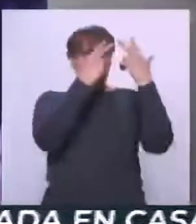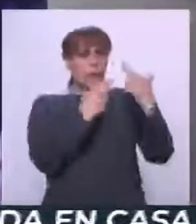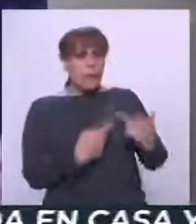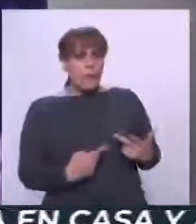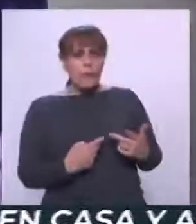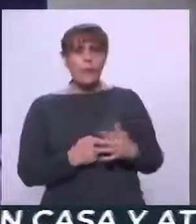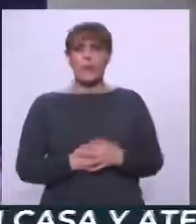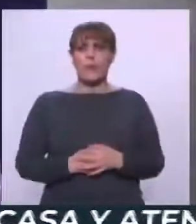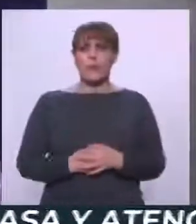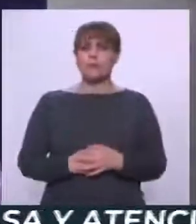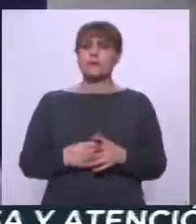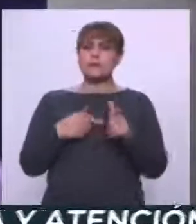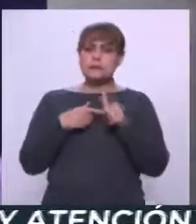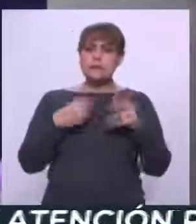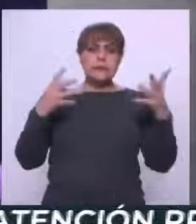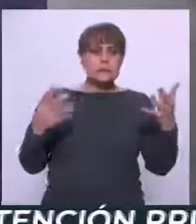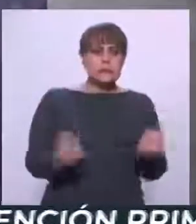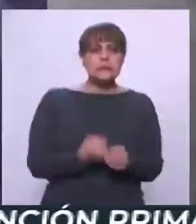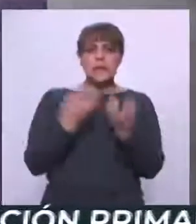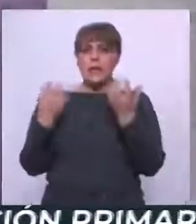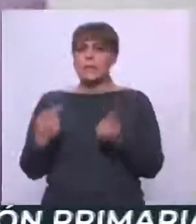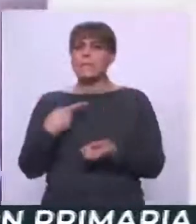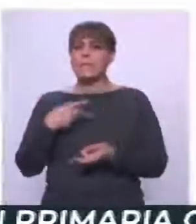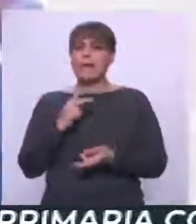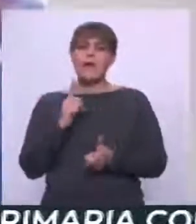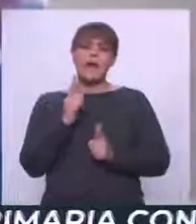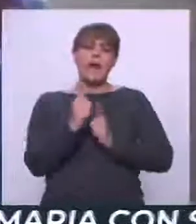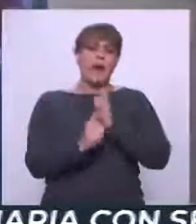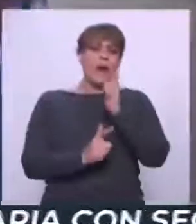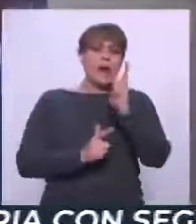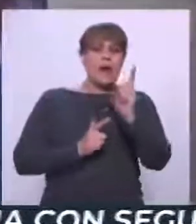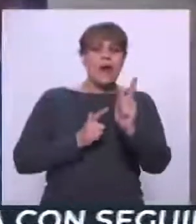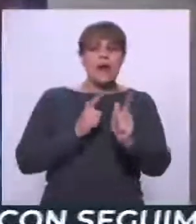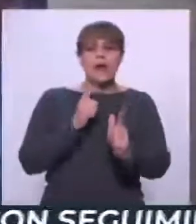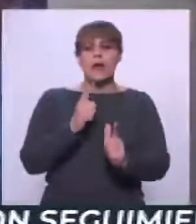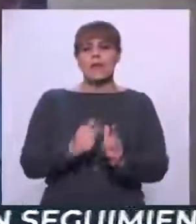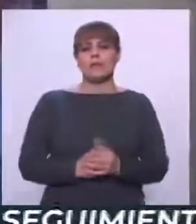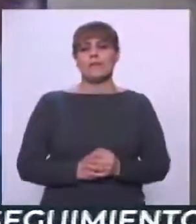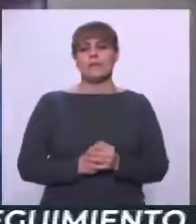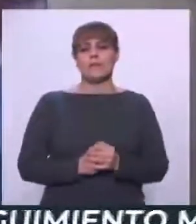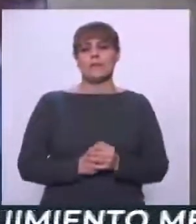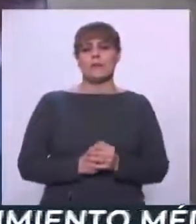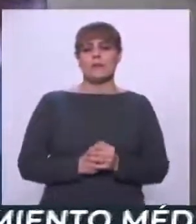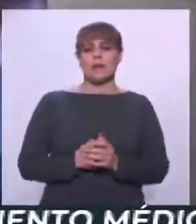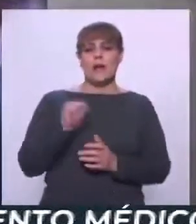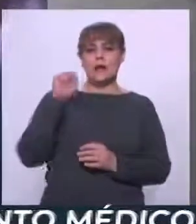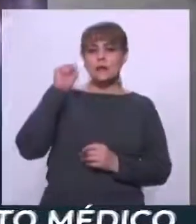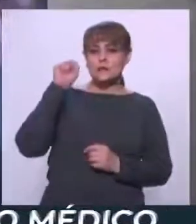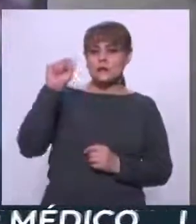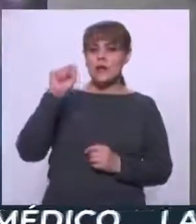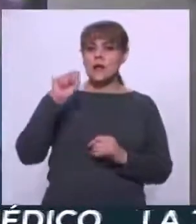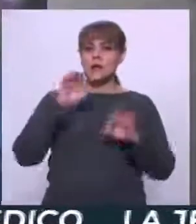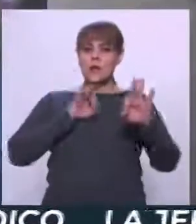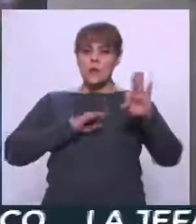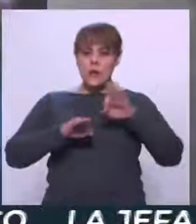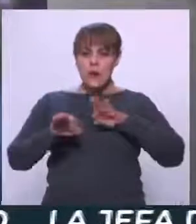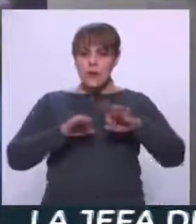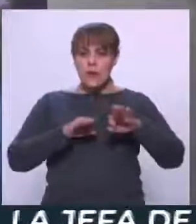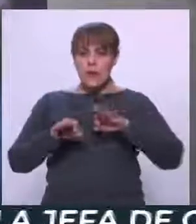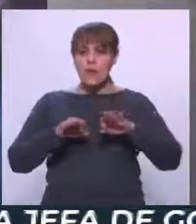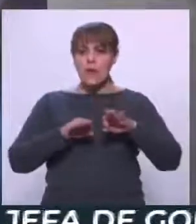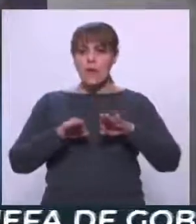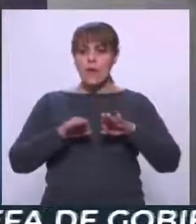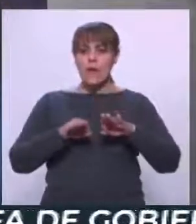las tareas de rescate, pero los resultados son lentos e infructuosos. Sindicato Nacional de Trabajadoras de la Industria